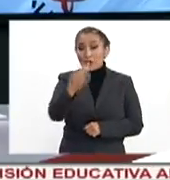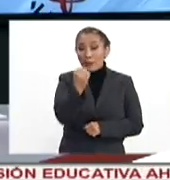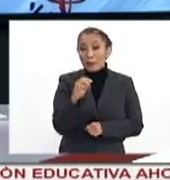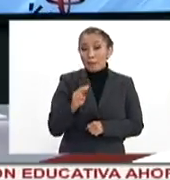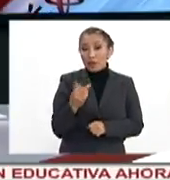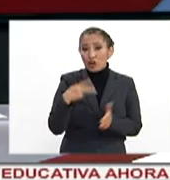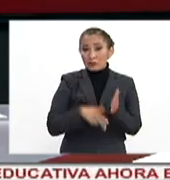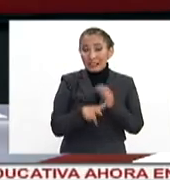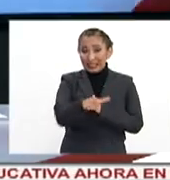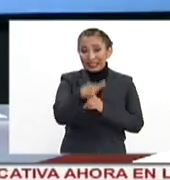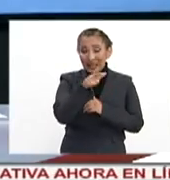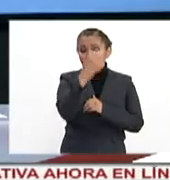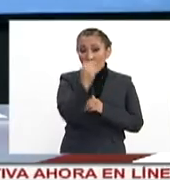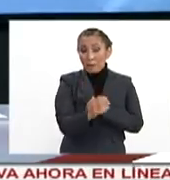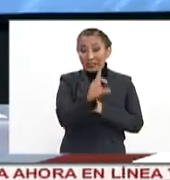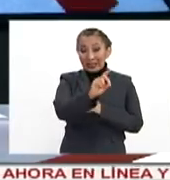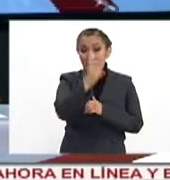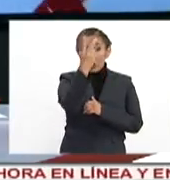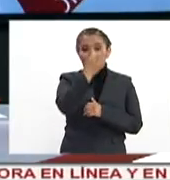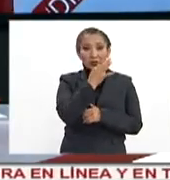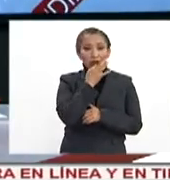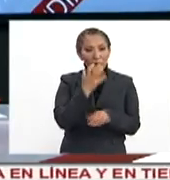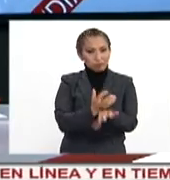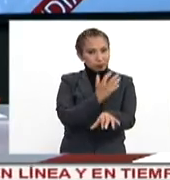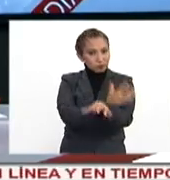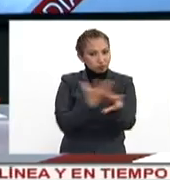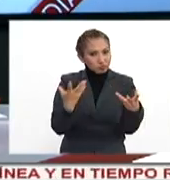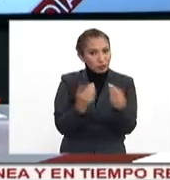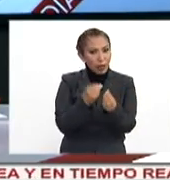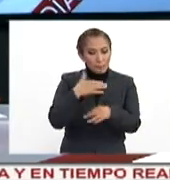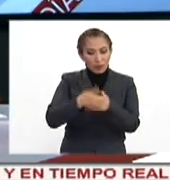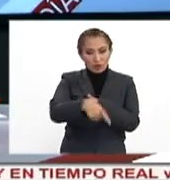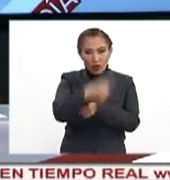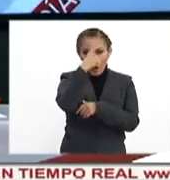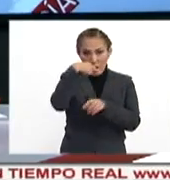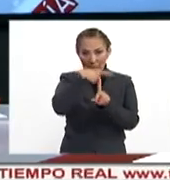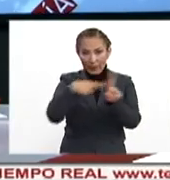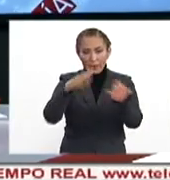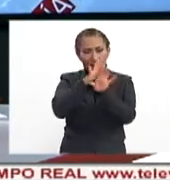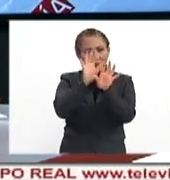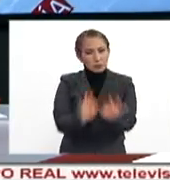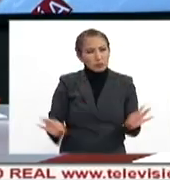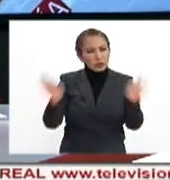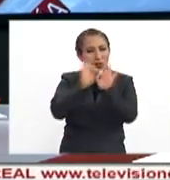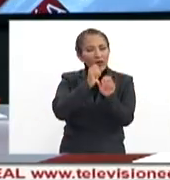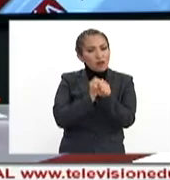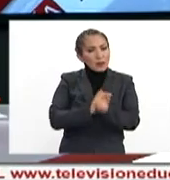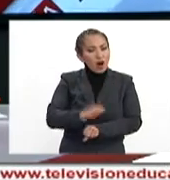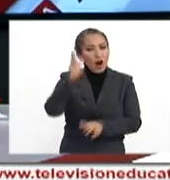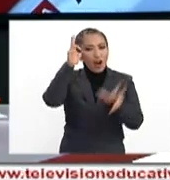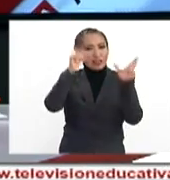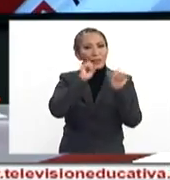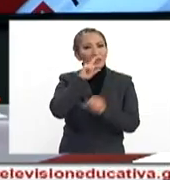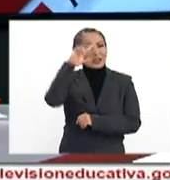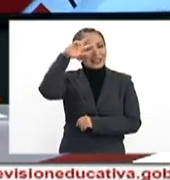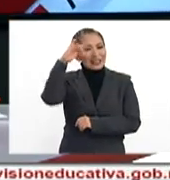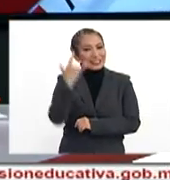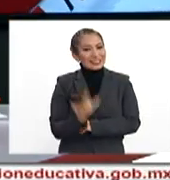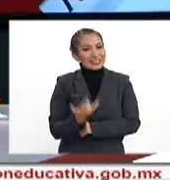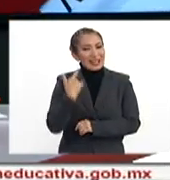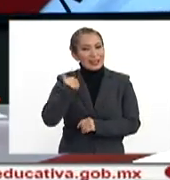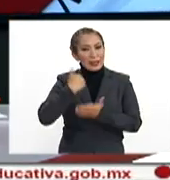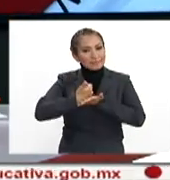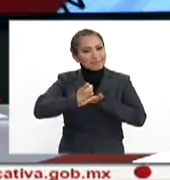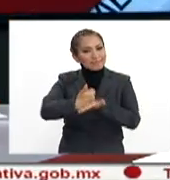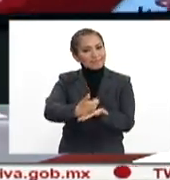mayo de 2017, son las 9:32. Acompáñenos durante la próxima hora y media con lo más relevante de la información. Saludo con mucho gusto a